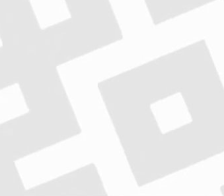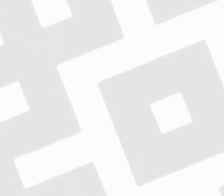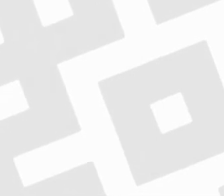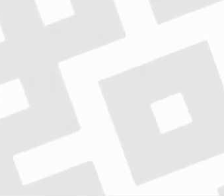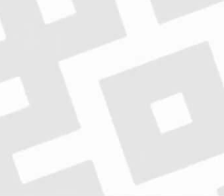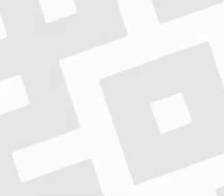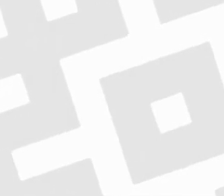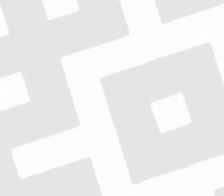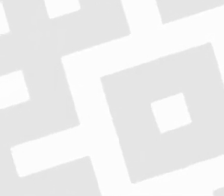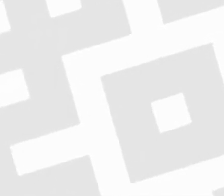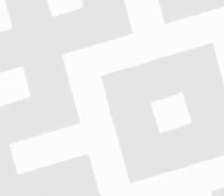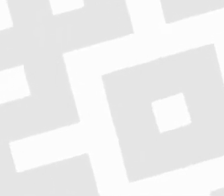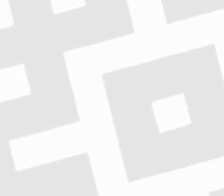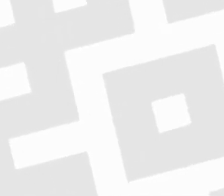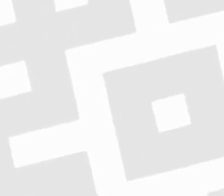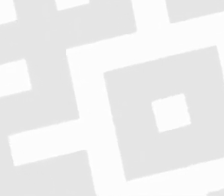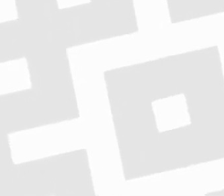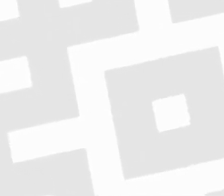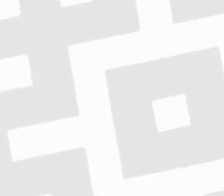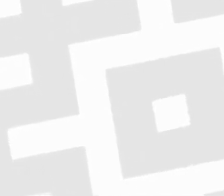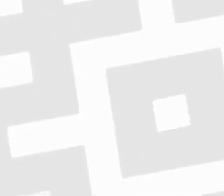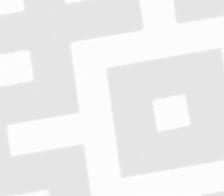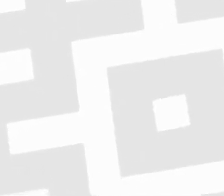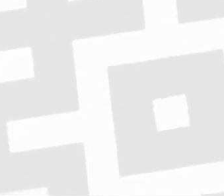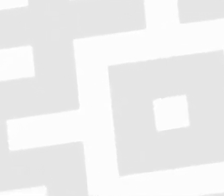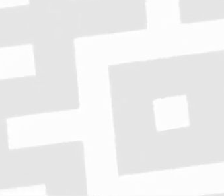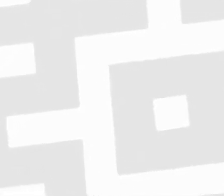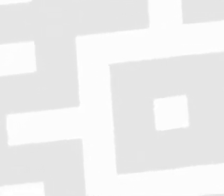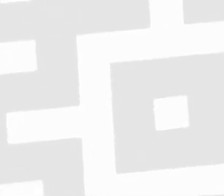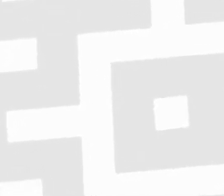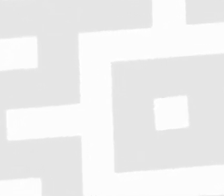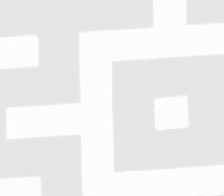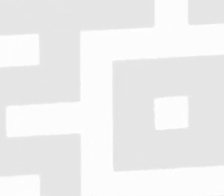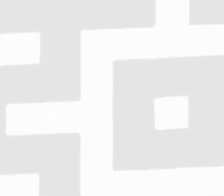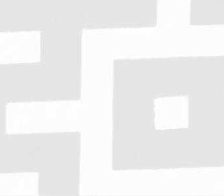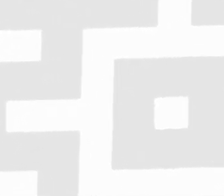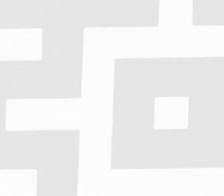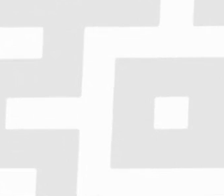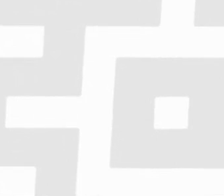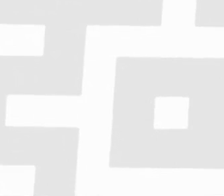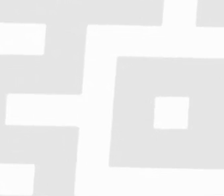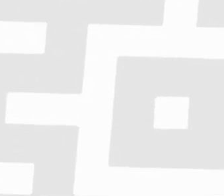Estrategia estatal contra el coronavirus. Actualización en Veracruz.